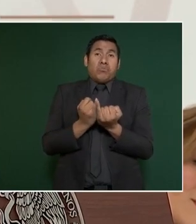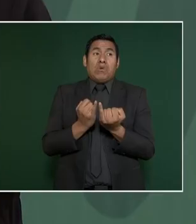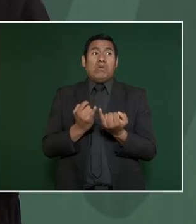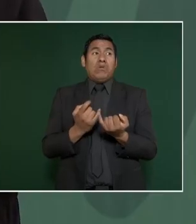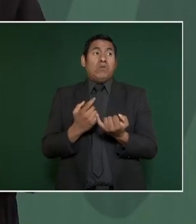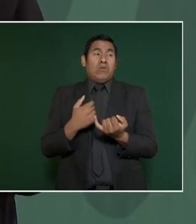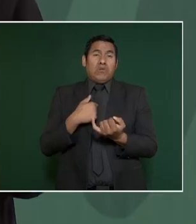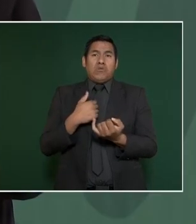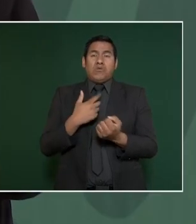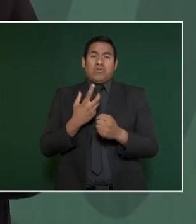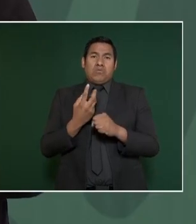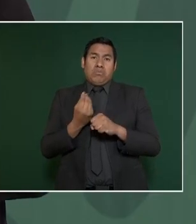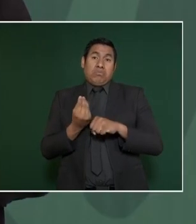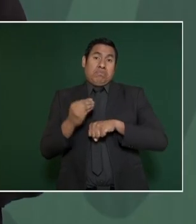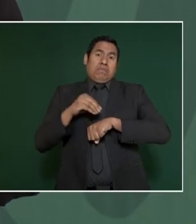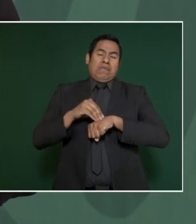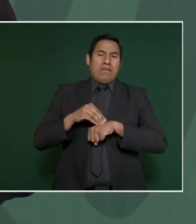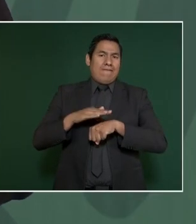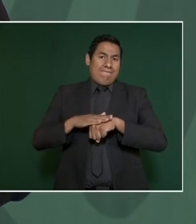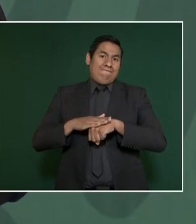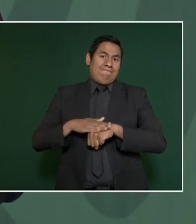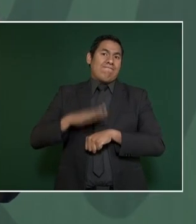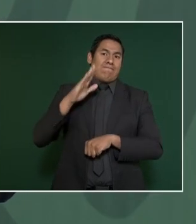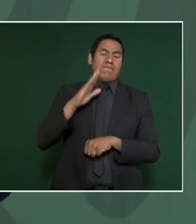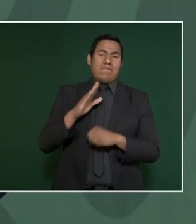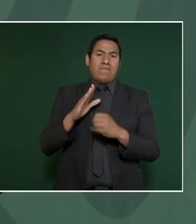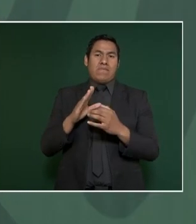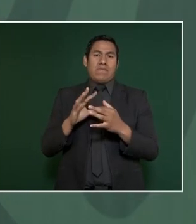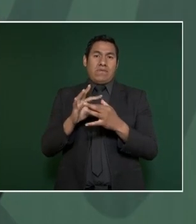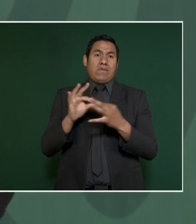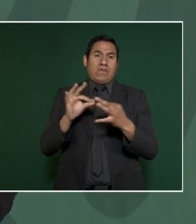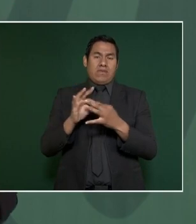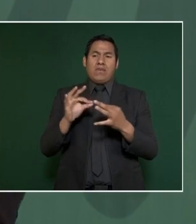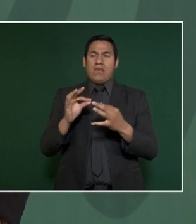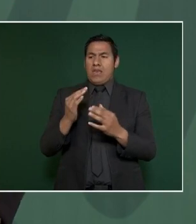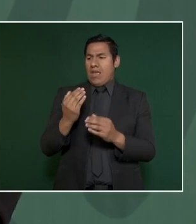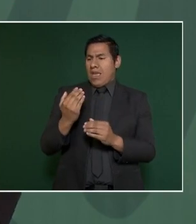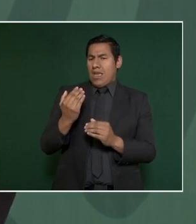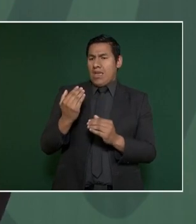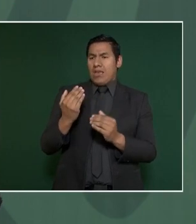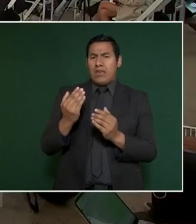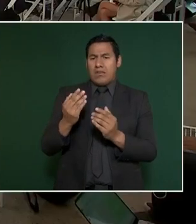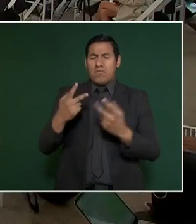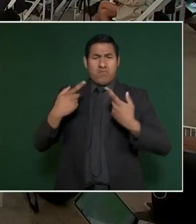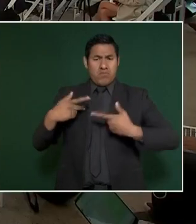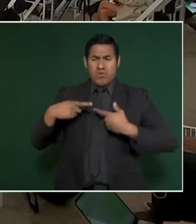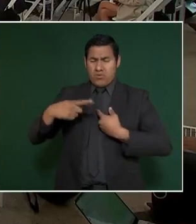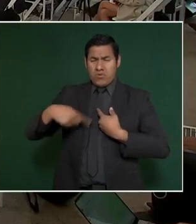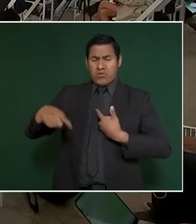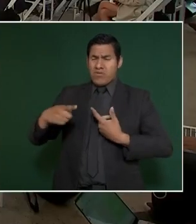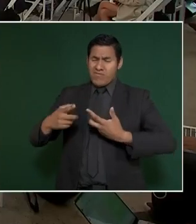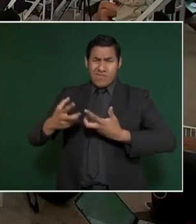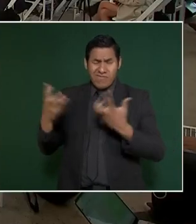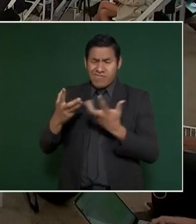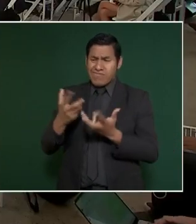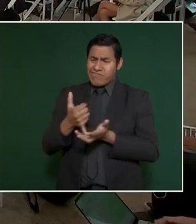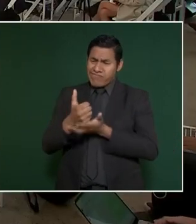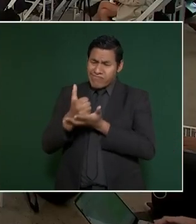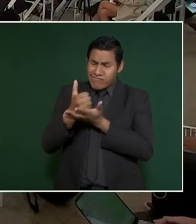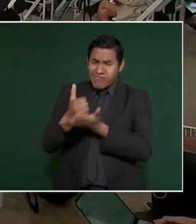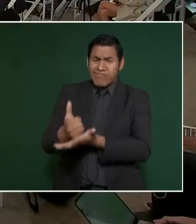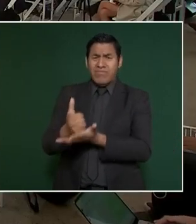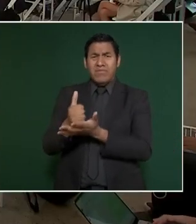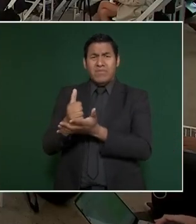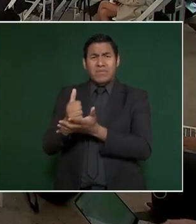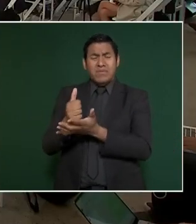además de las acciones En beneficio de la gente aquí